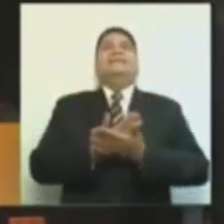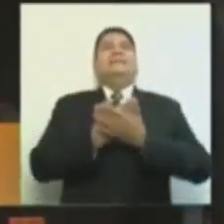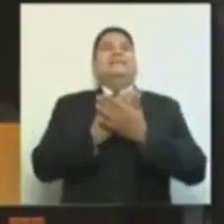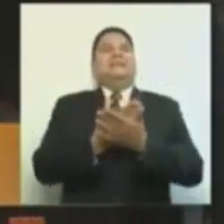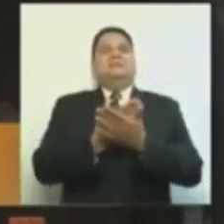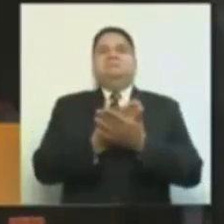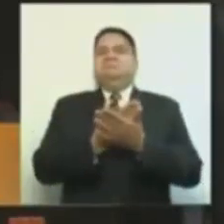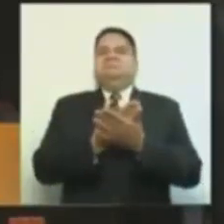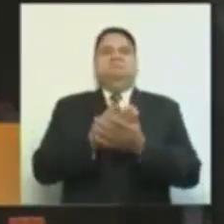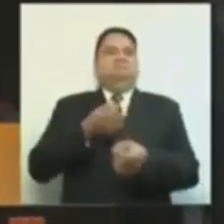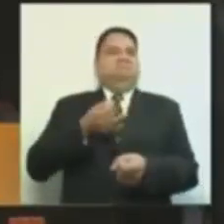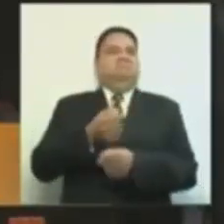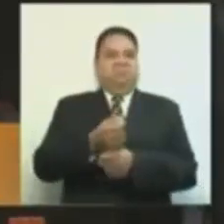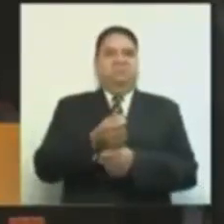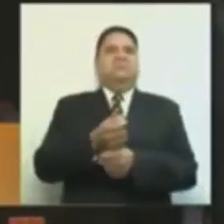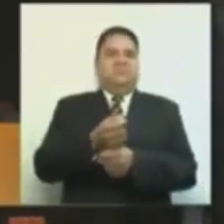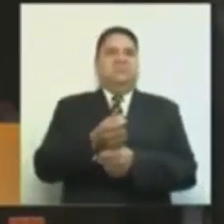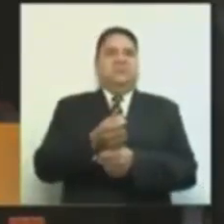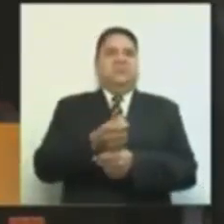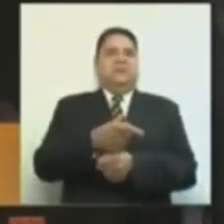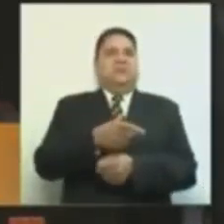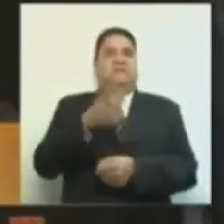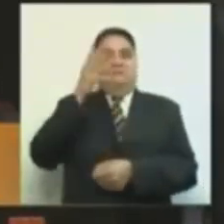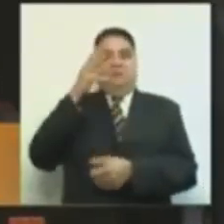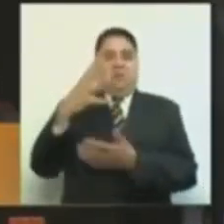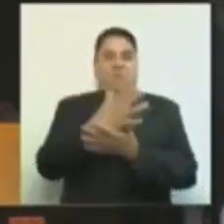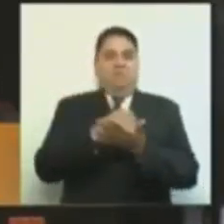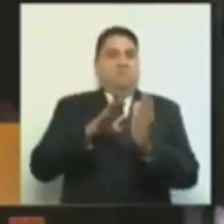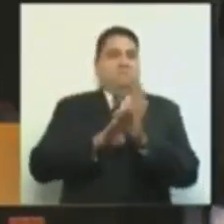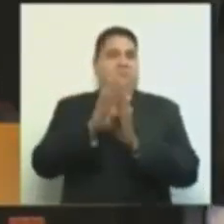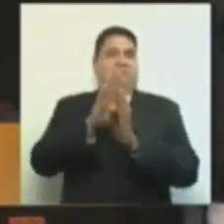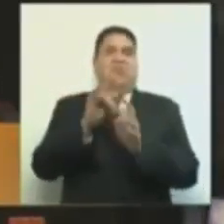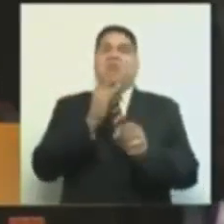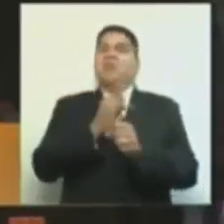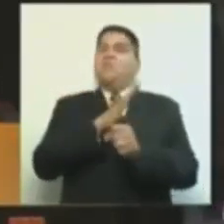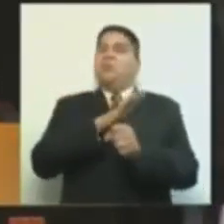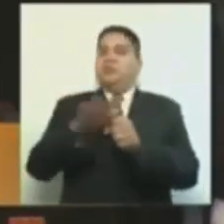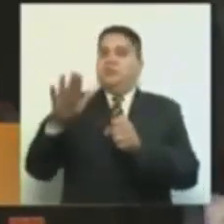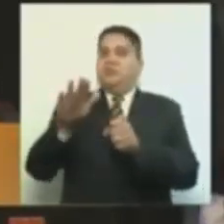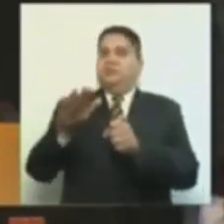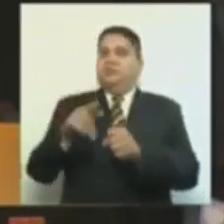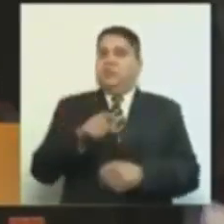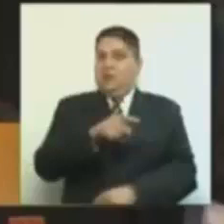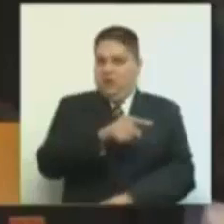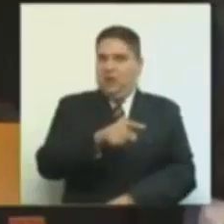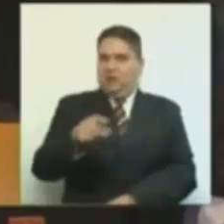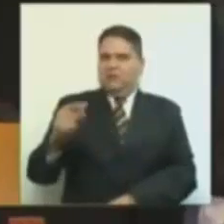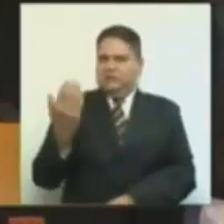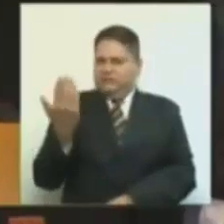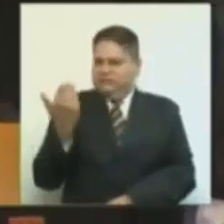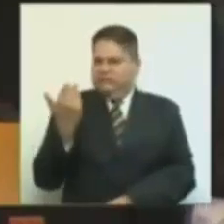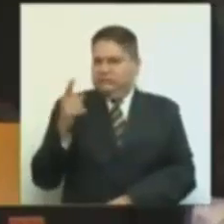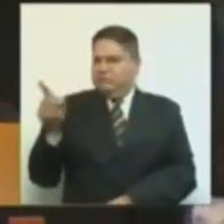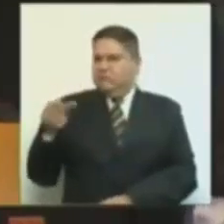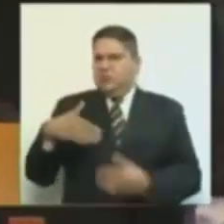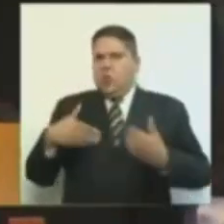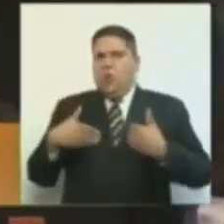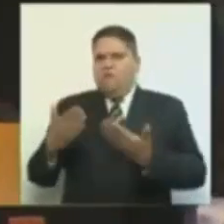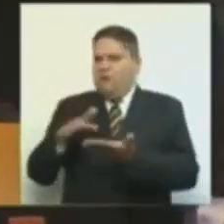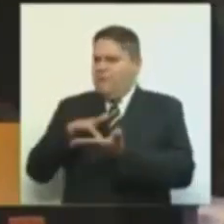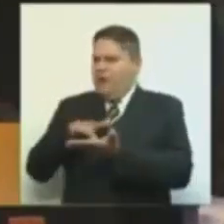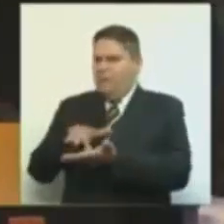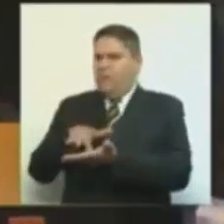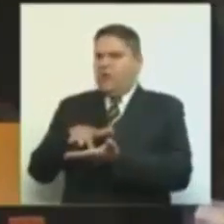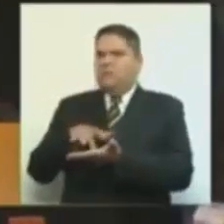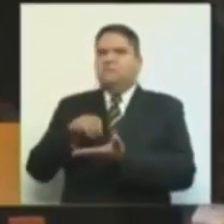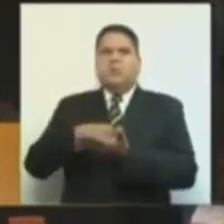sectores estratégicos para el país, muchos de los cuales confiaron en ustedes, como los